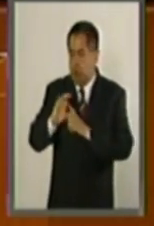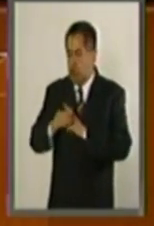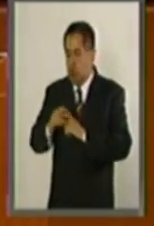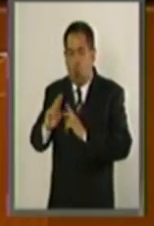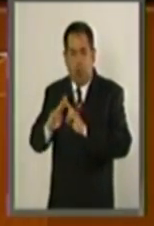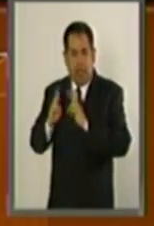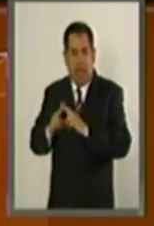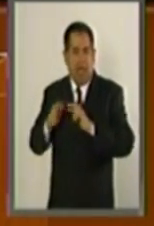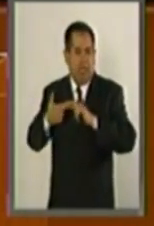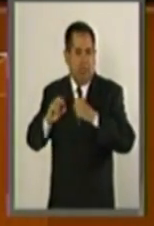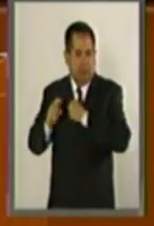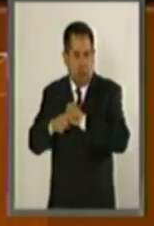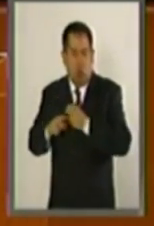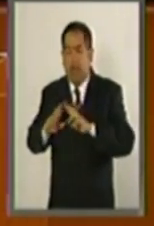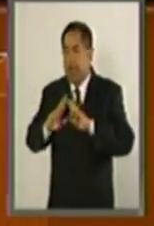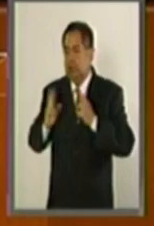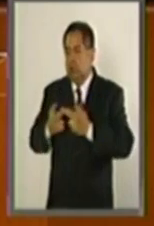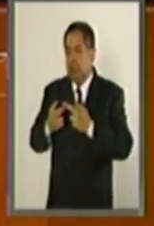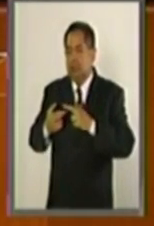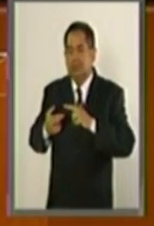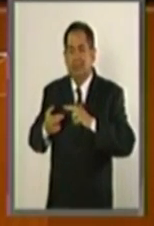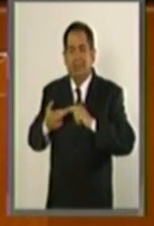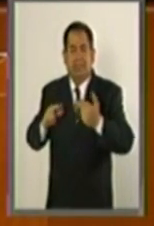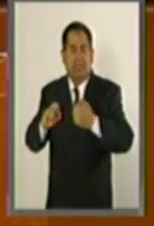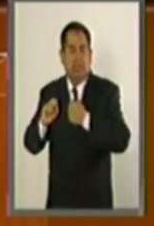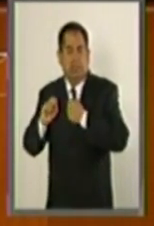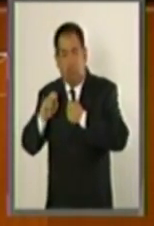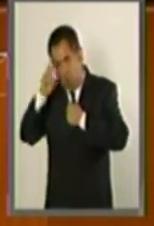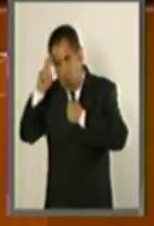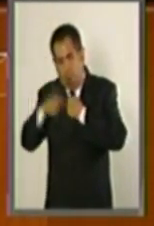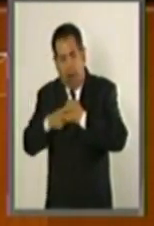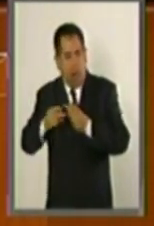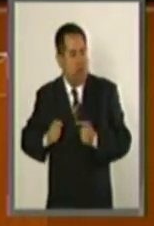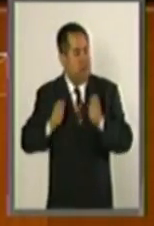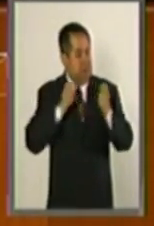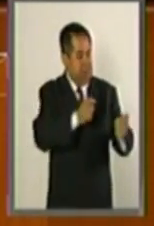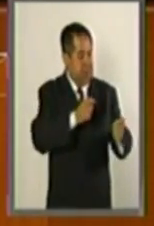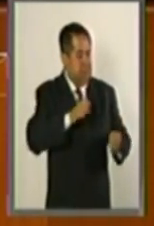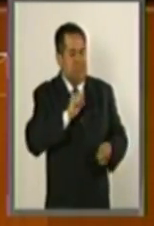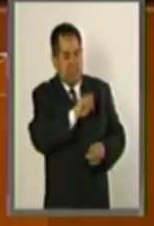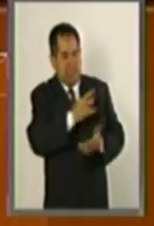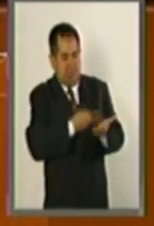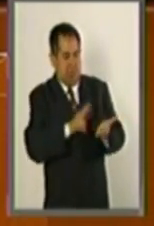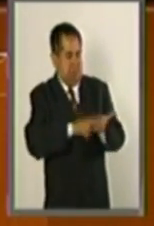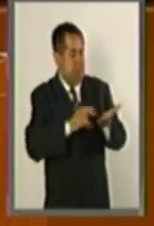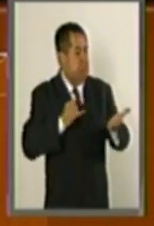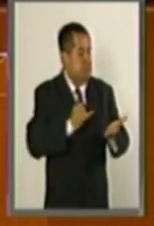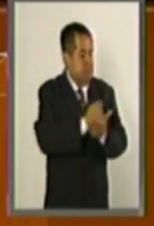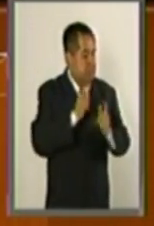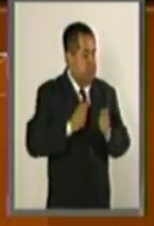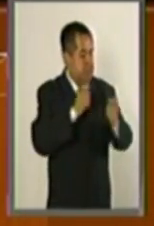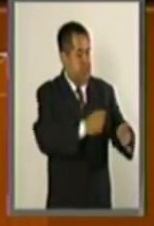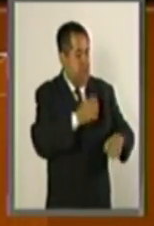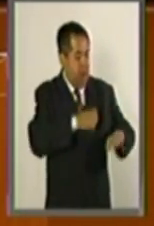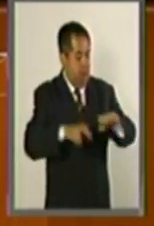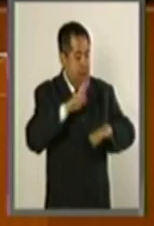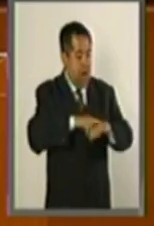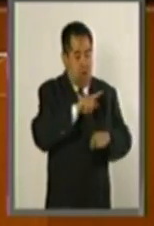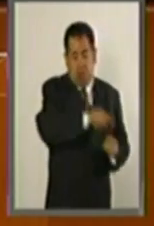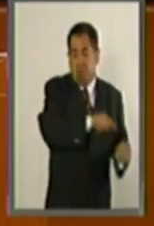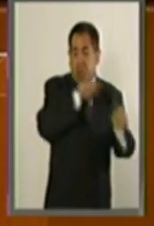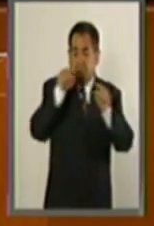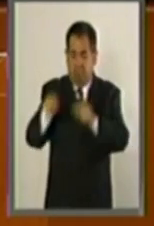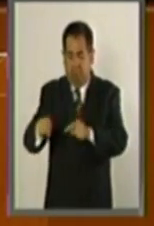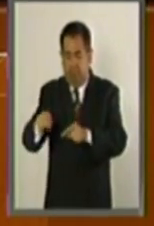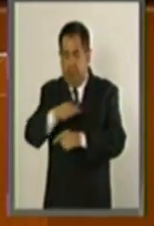Relaciones Exteriores y de Relaciones Exteriores Europa propone su ratificación como embajador de México en Serbia, concurrente con